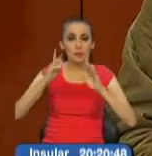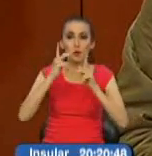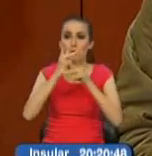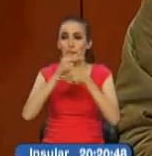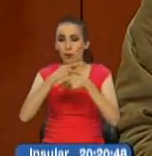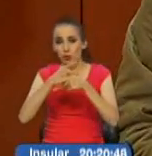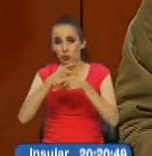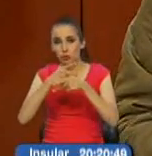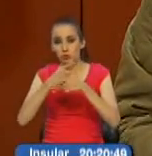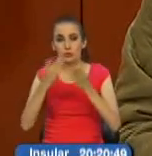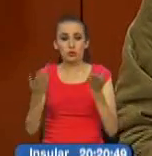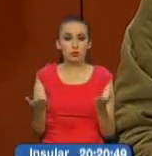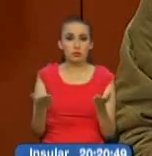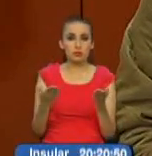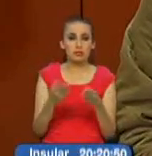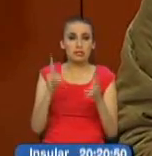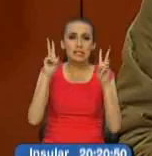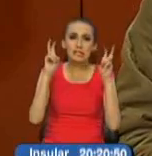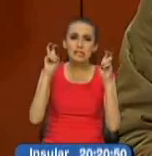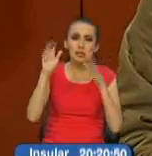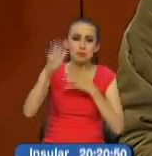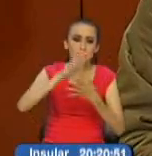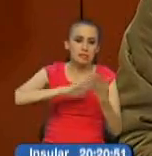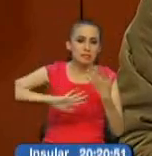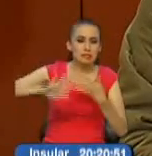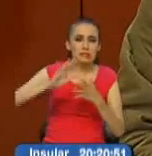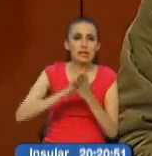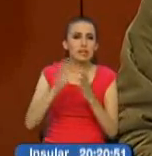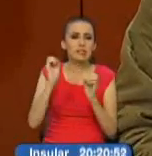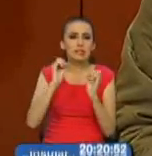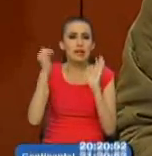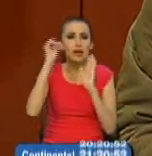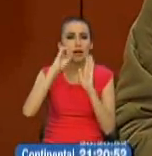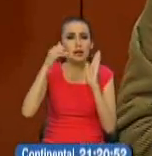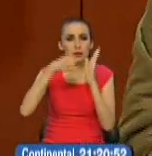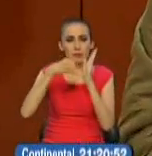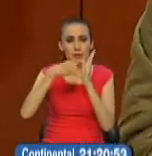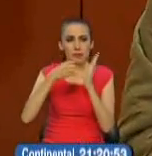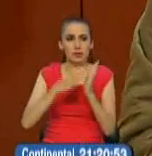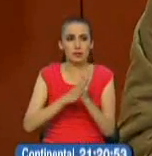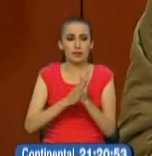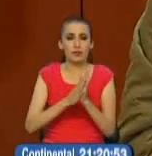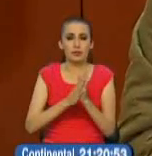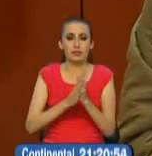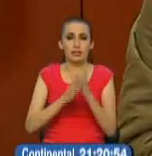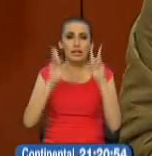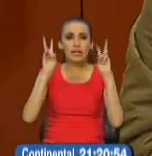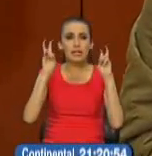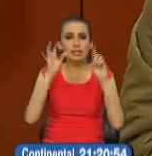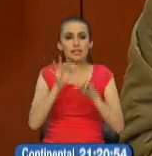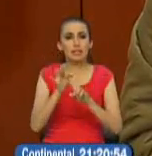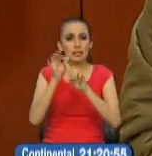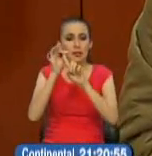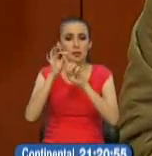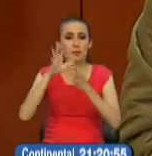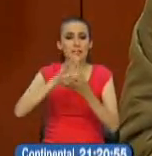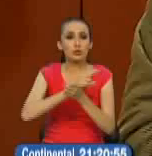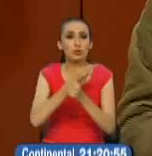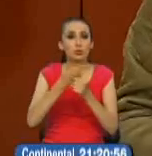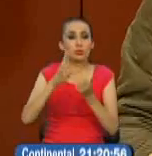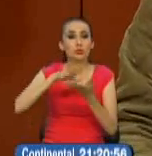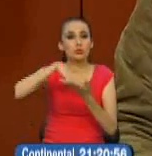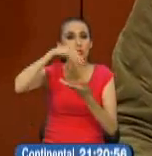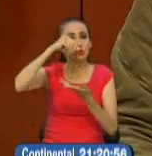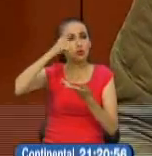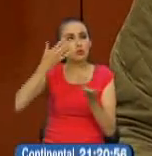producción, temas alrededor del sistema tributario, los temas específicos de uso de suelo y, por